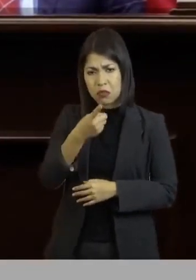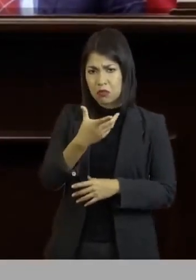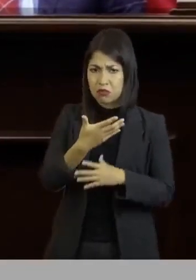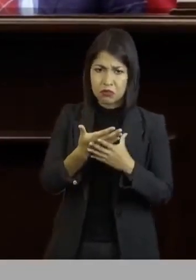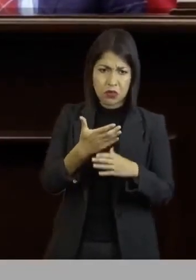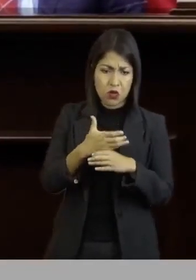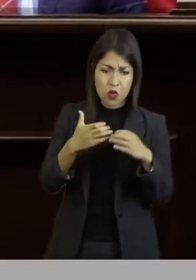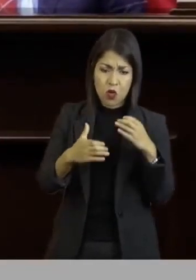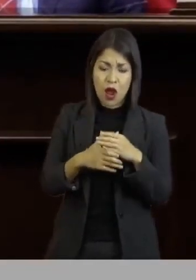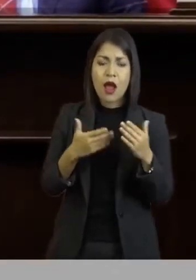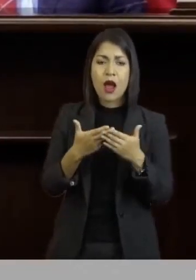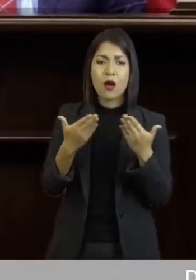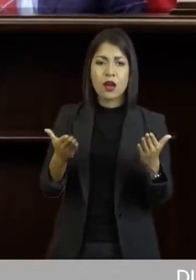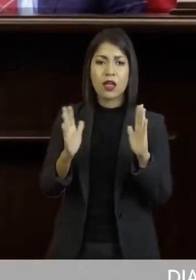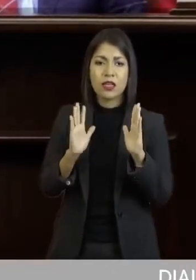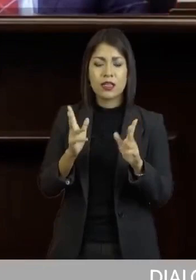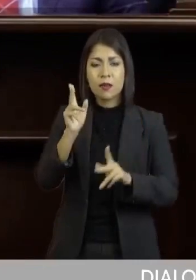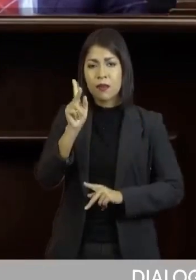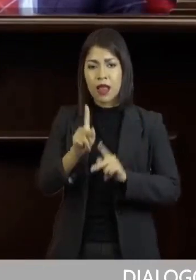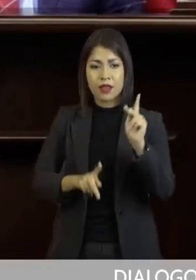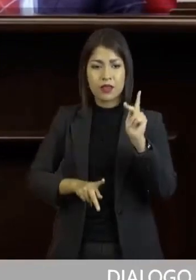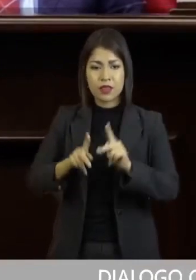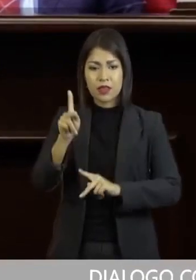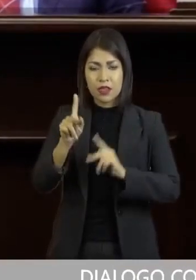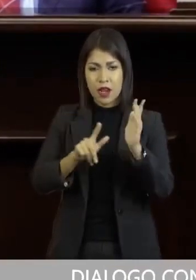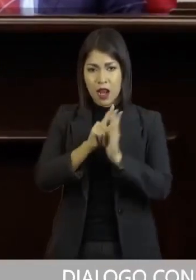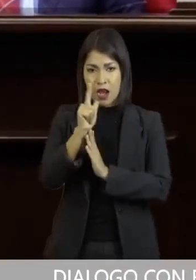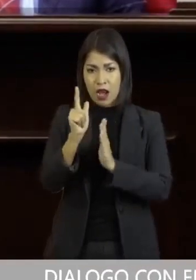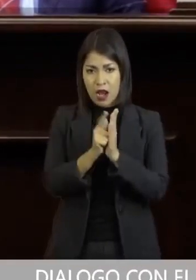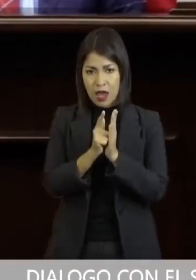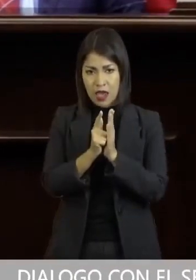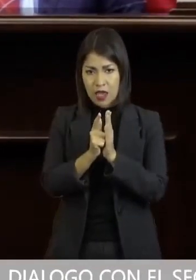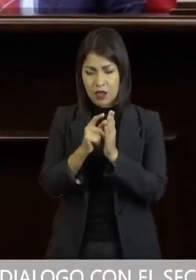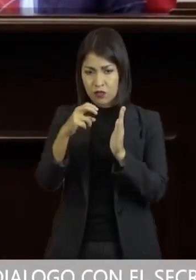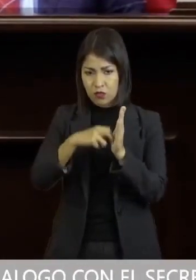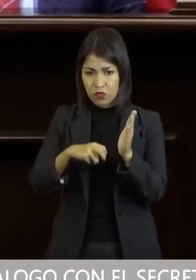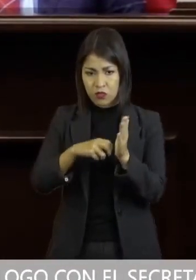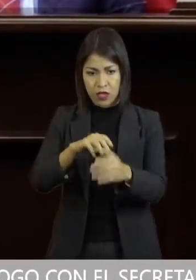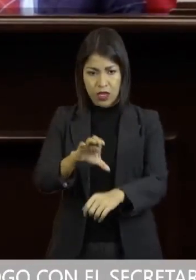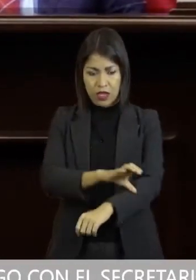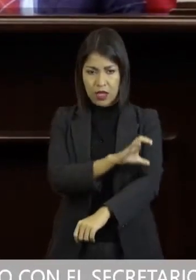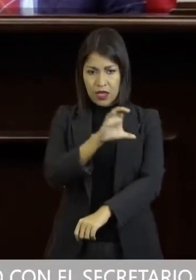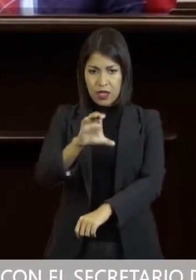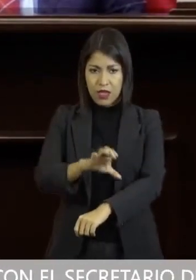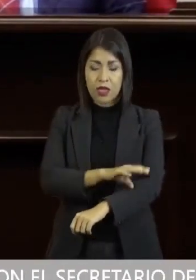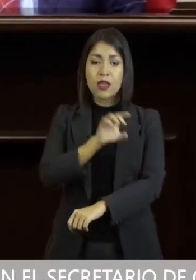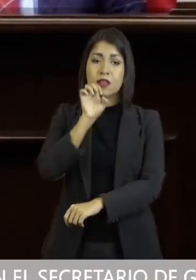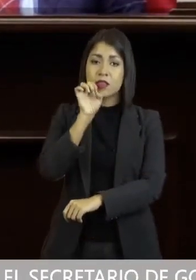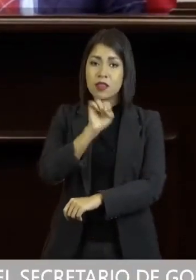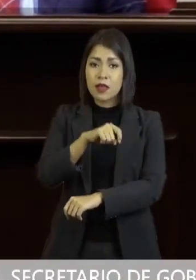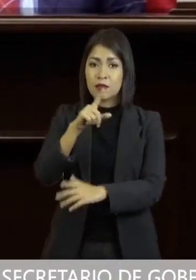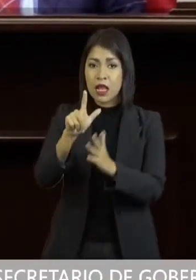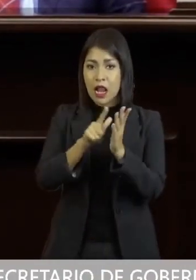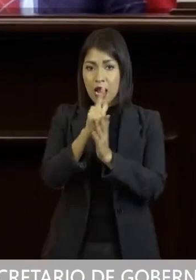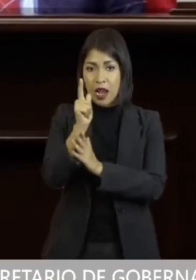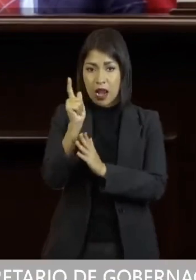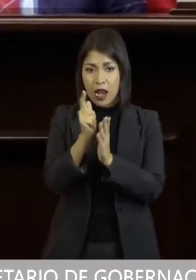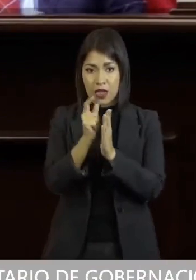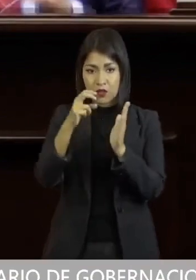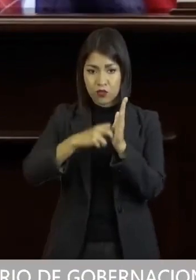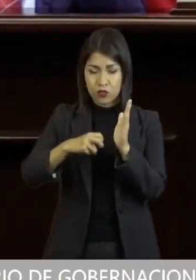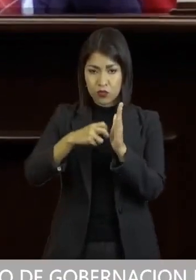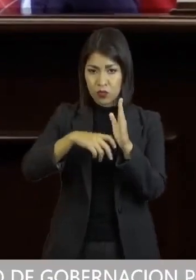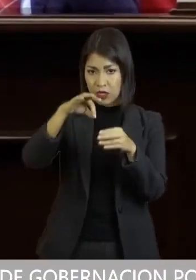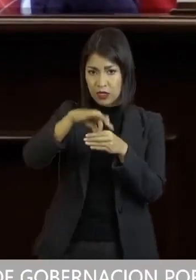porque ahora que hablé de la reforma eléctrica y de la reforma electoral, se me quedaban